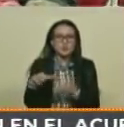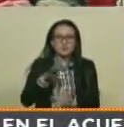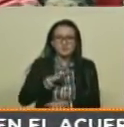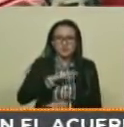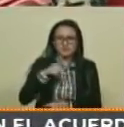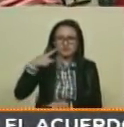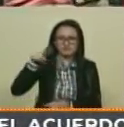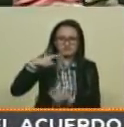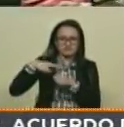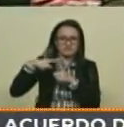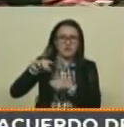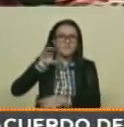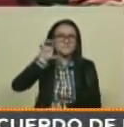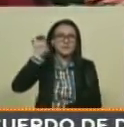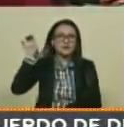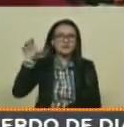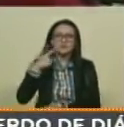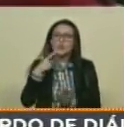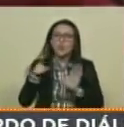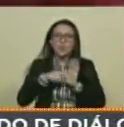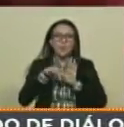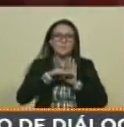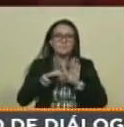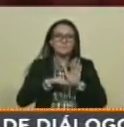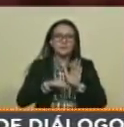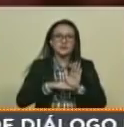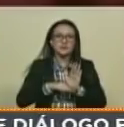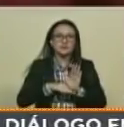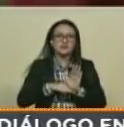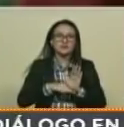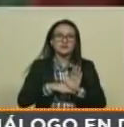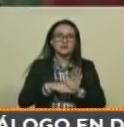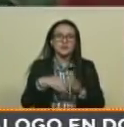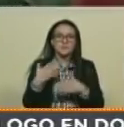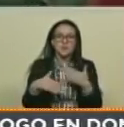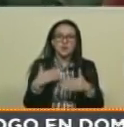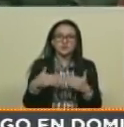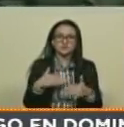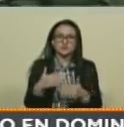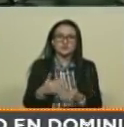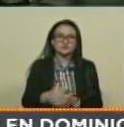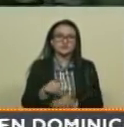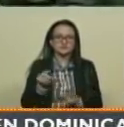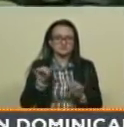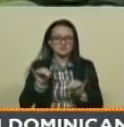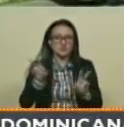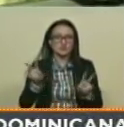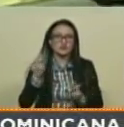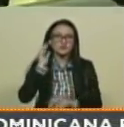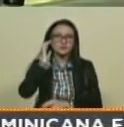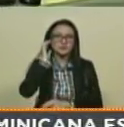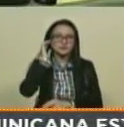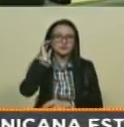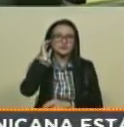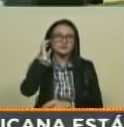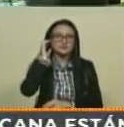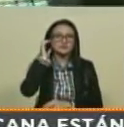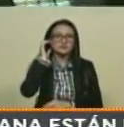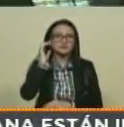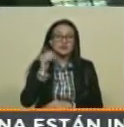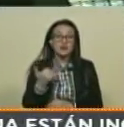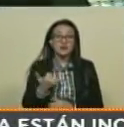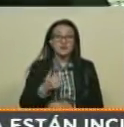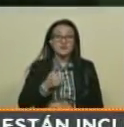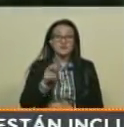países no cumplen con el debido proceso sobre estas materias. Quien lamentablemente en